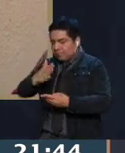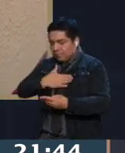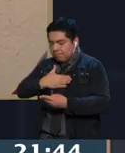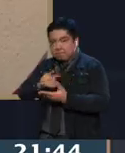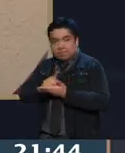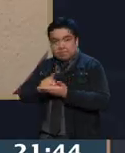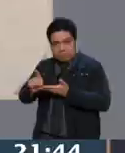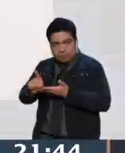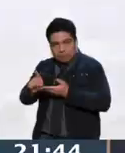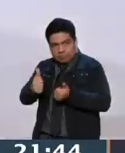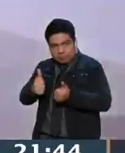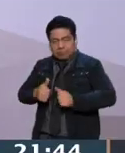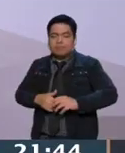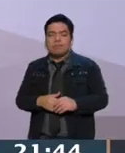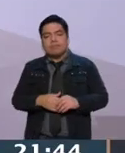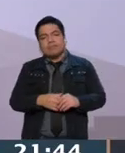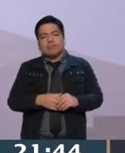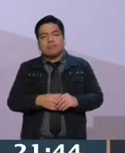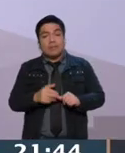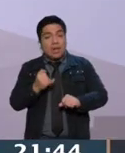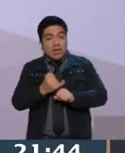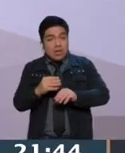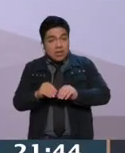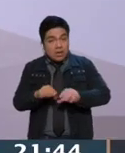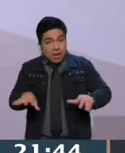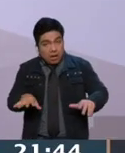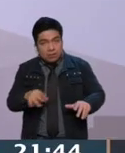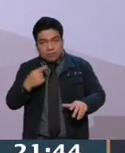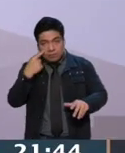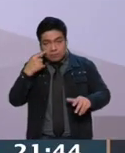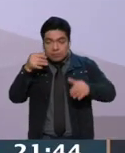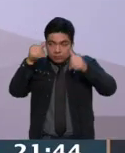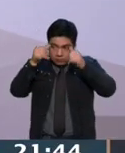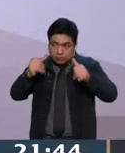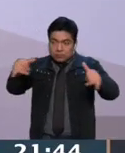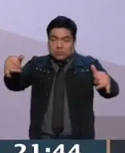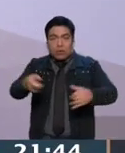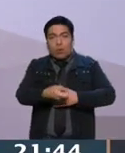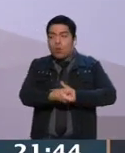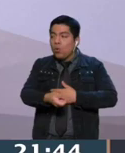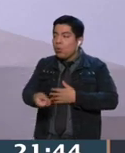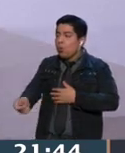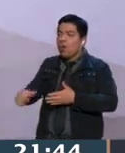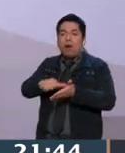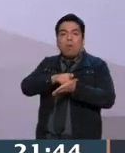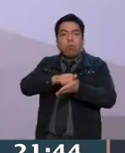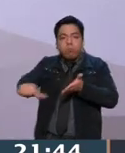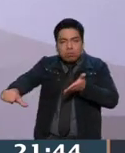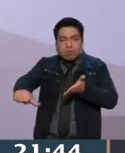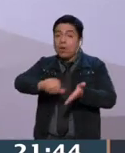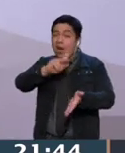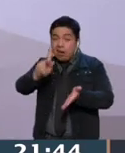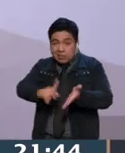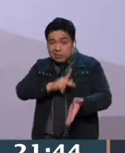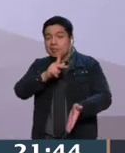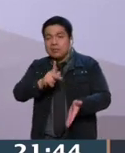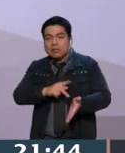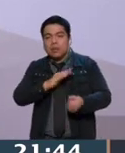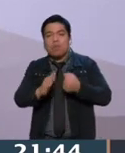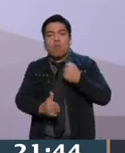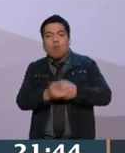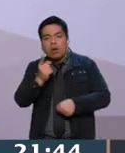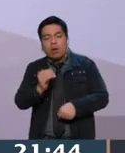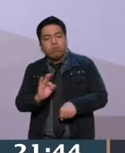derechos. En más información le cuento que las corridas de toros en nuestra ciudad quedaron suspendidas otra vez debido a la